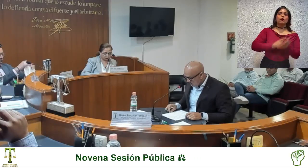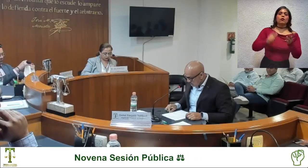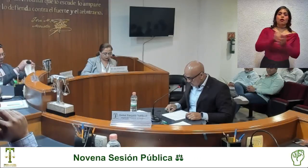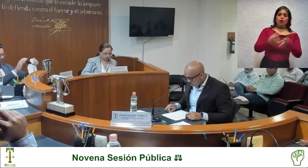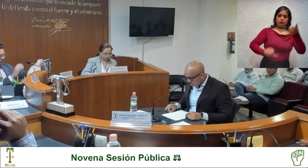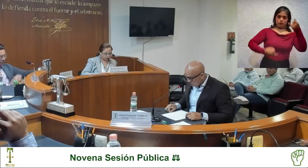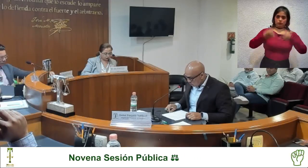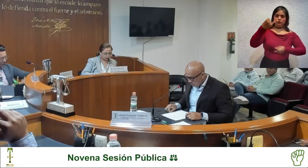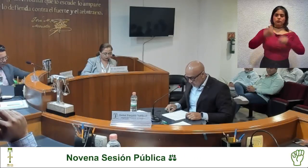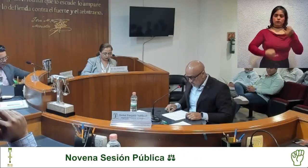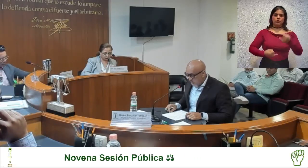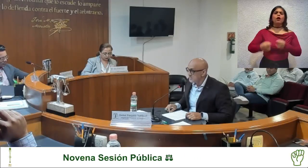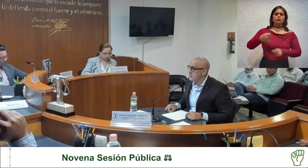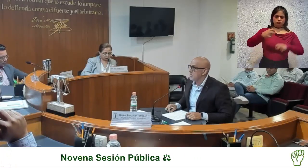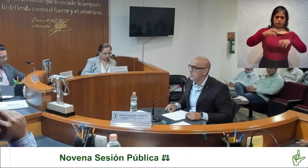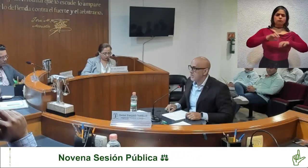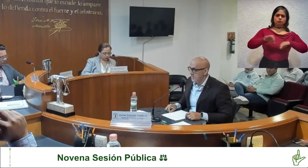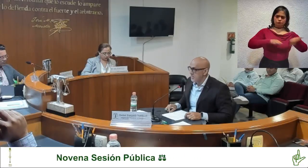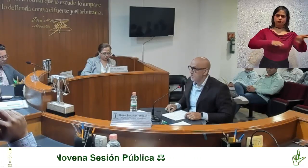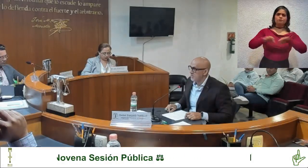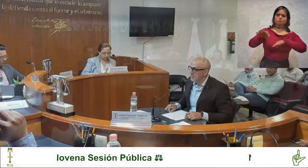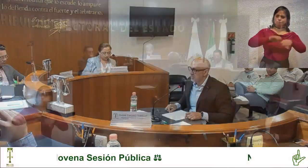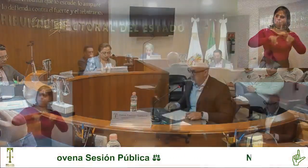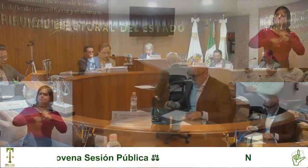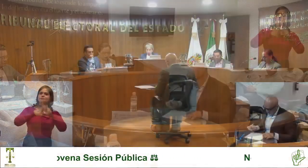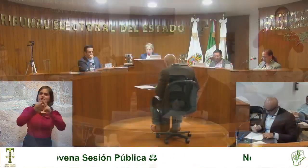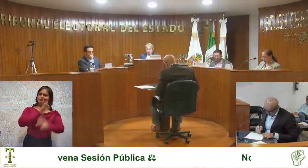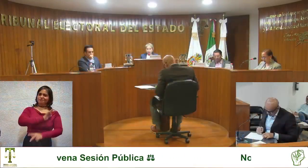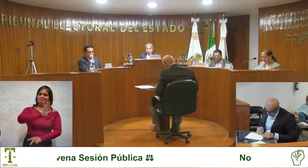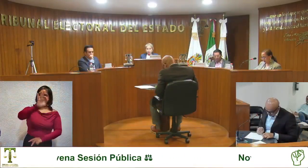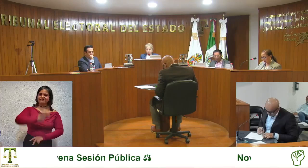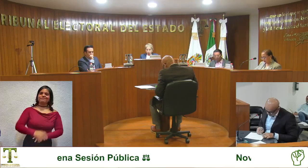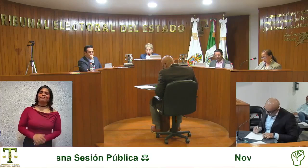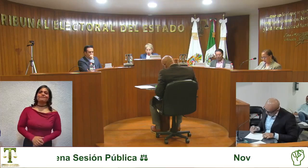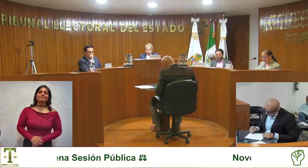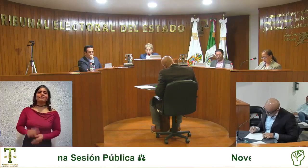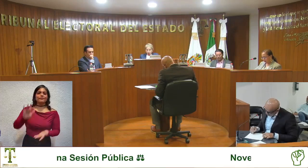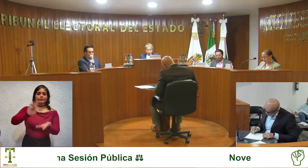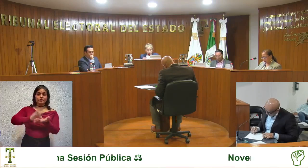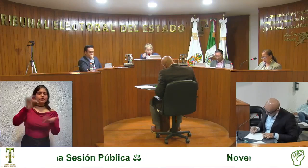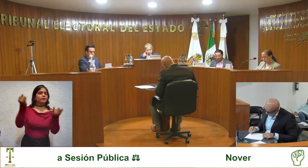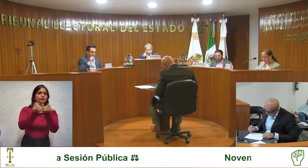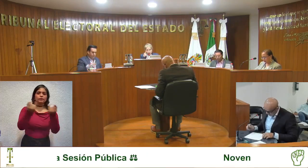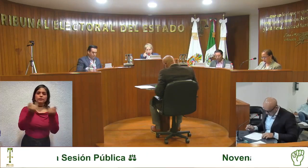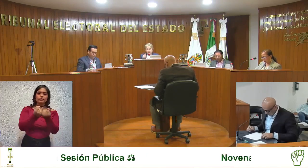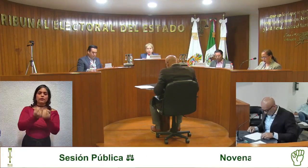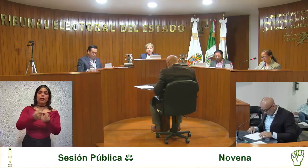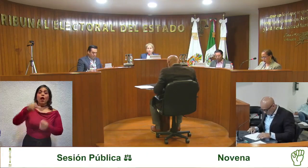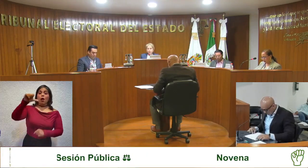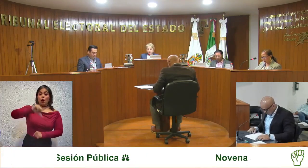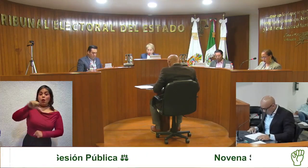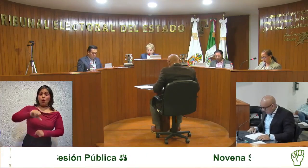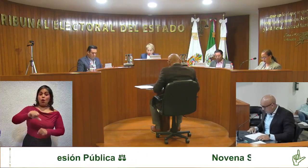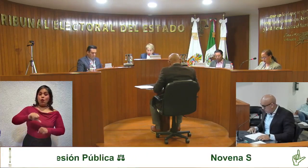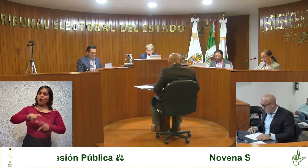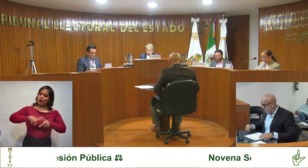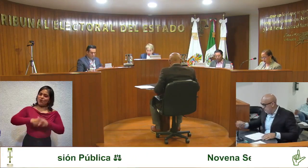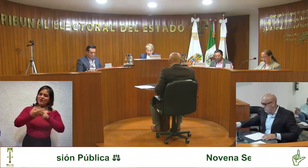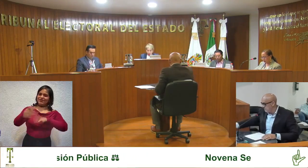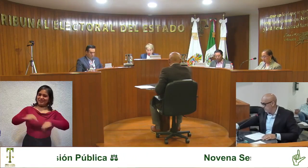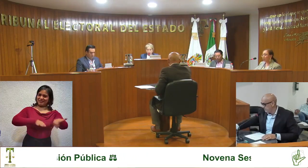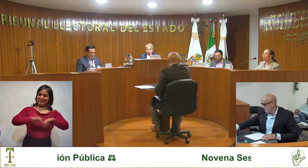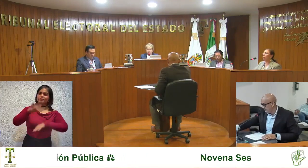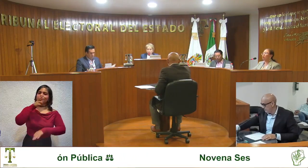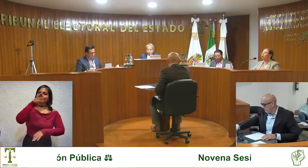tribunal, existe quórum legal para sesionar válidamente. Gracias, secretario. En consecuencia, se declara abierta la presente sesión de